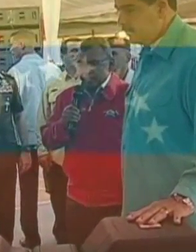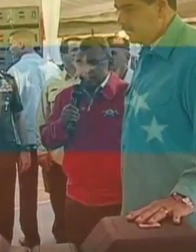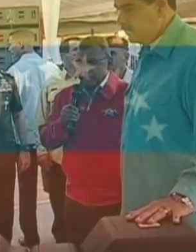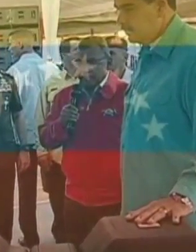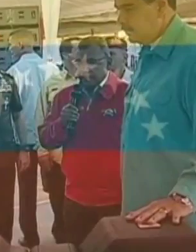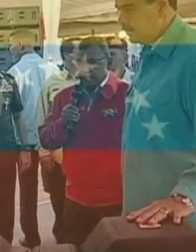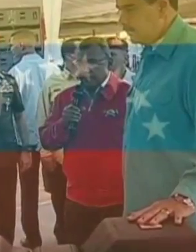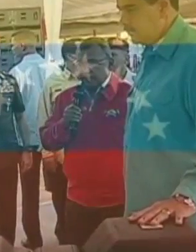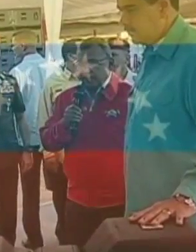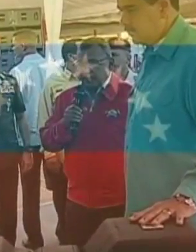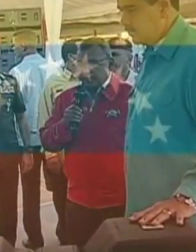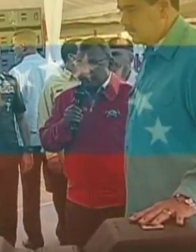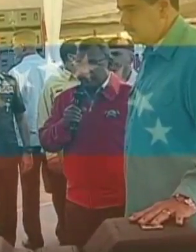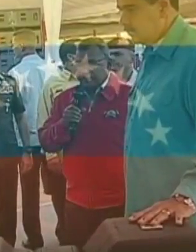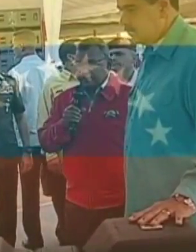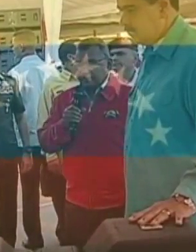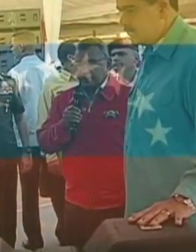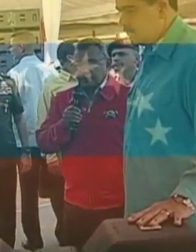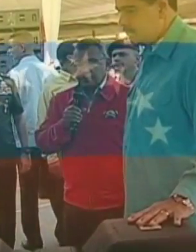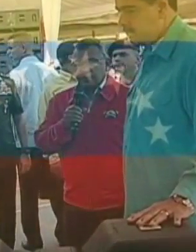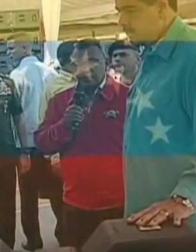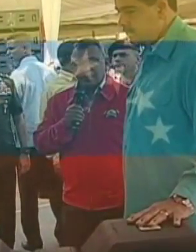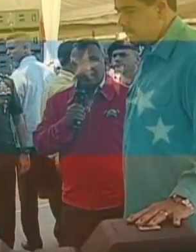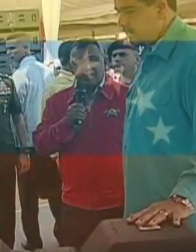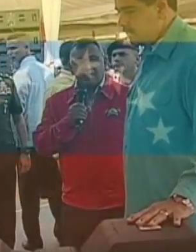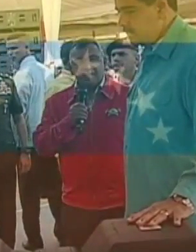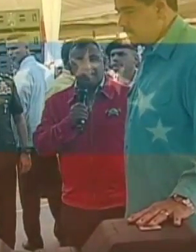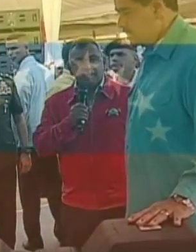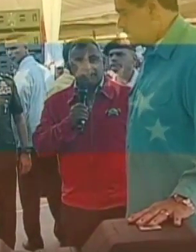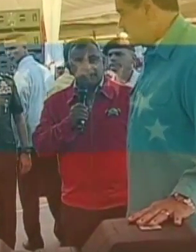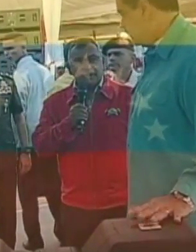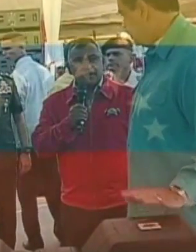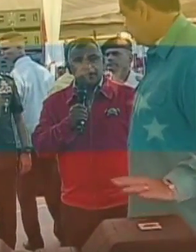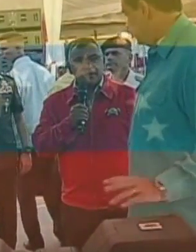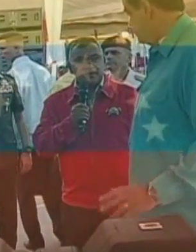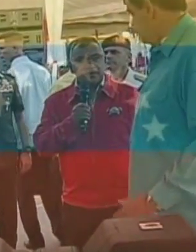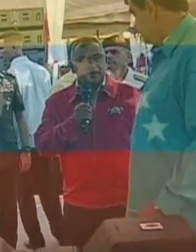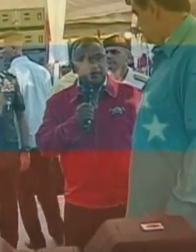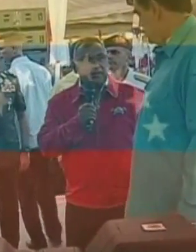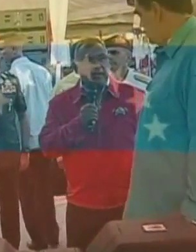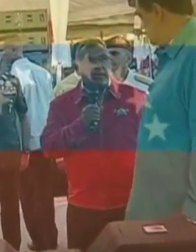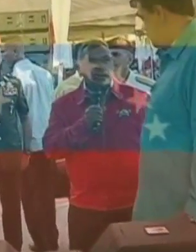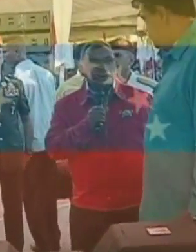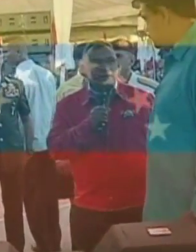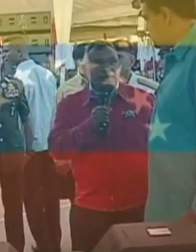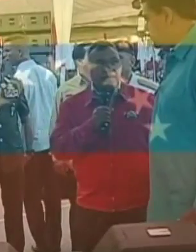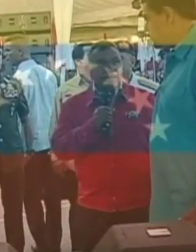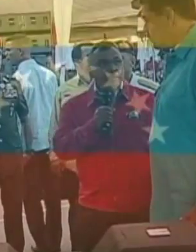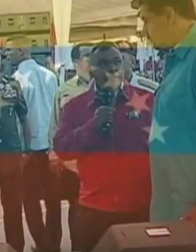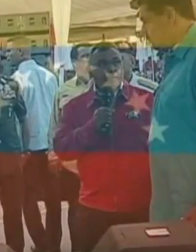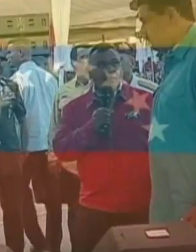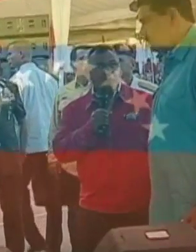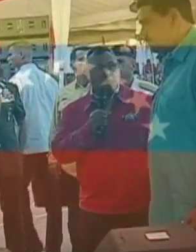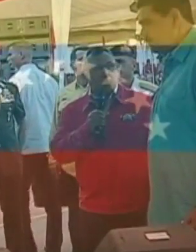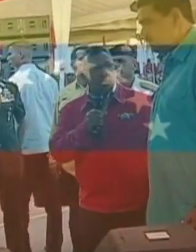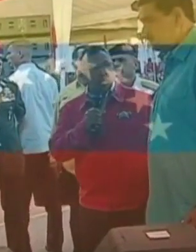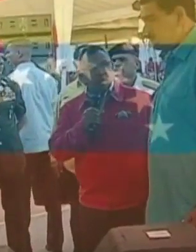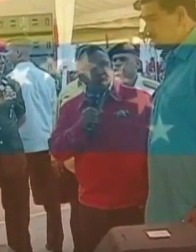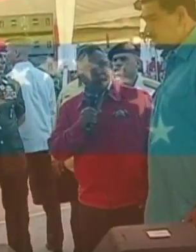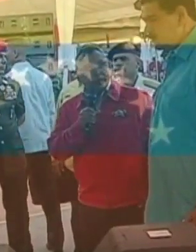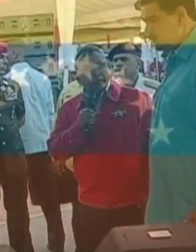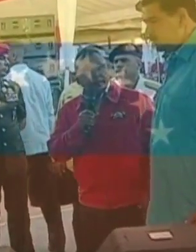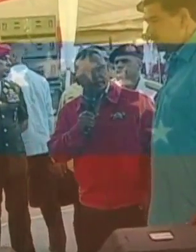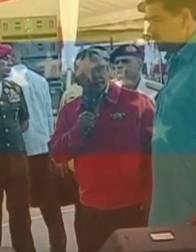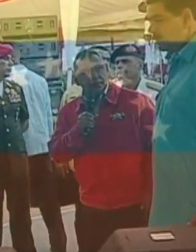con un alto carácter de sensibilidad social y de respeto. En otros temas de carácter social,